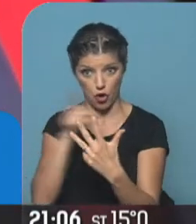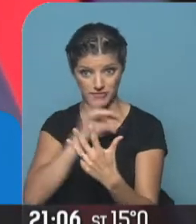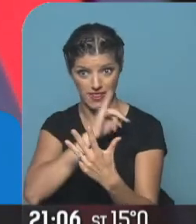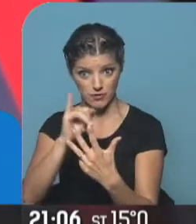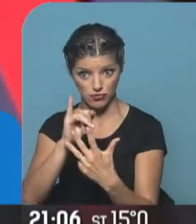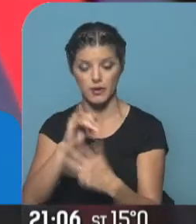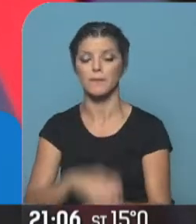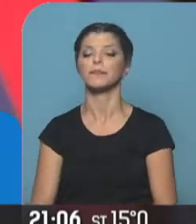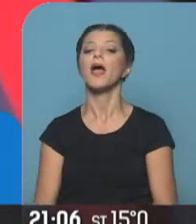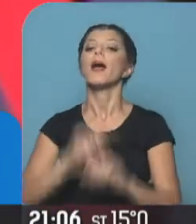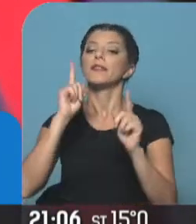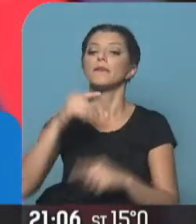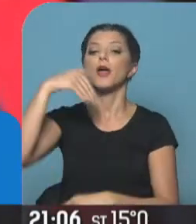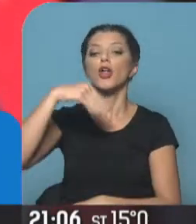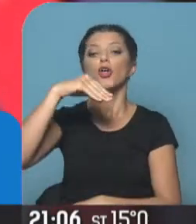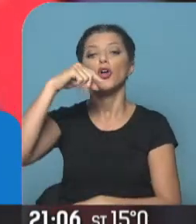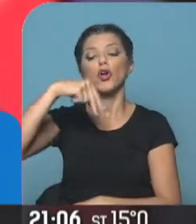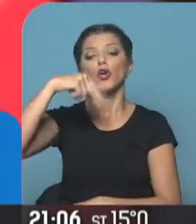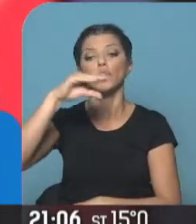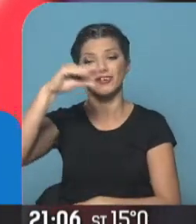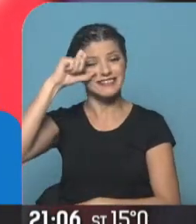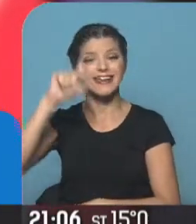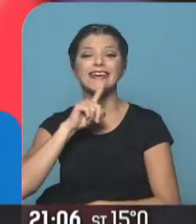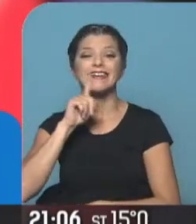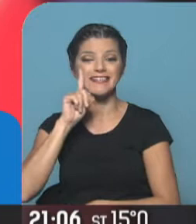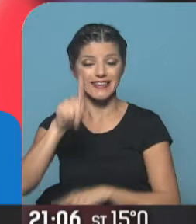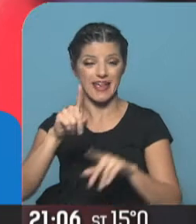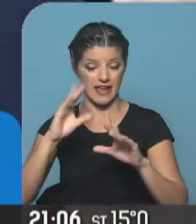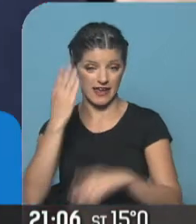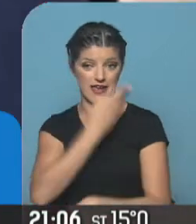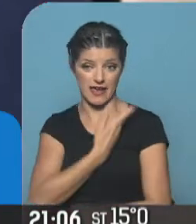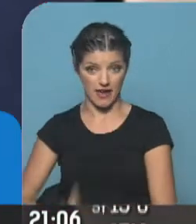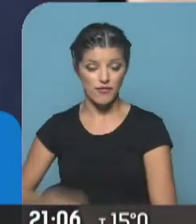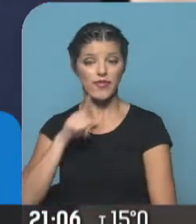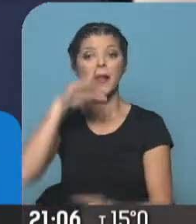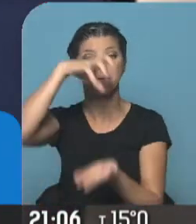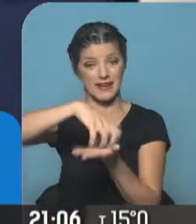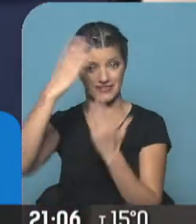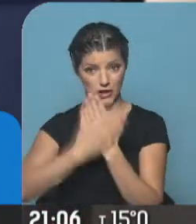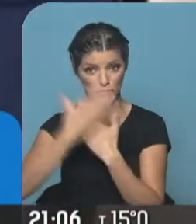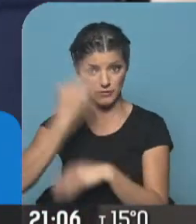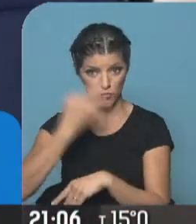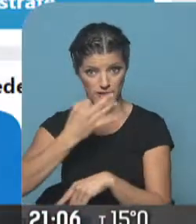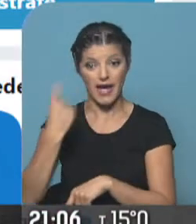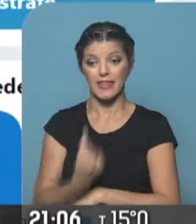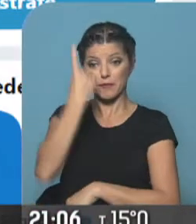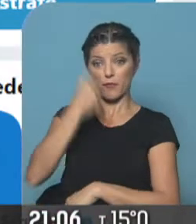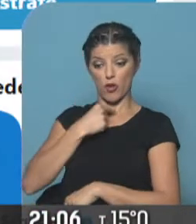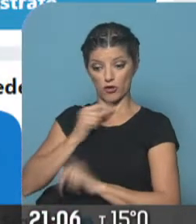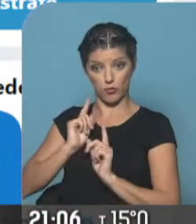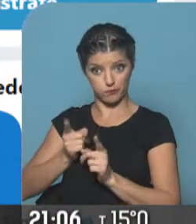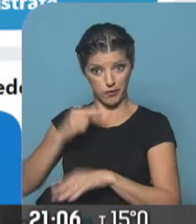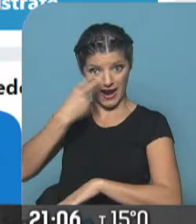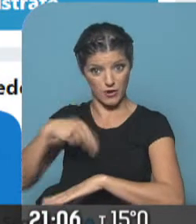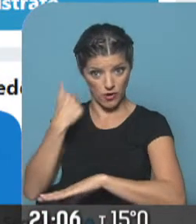involucra a Pablo Nocetti, jefe de gabinete del Ministerio de Seguridad, que estuvo presente en Chubut el 1 de agosto. Por su parte,